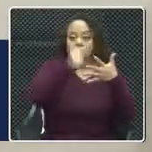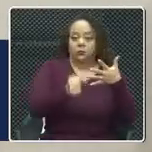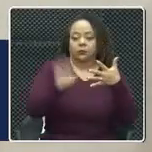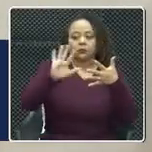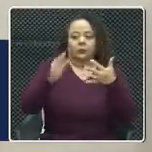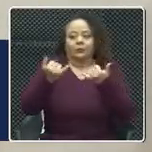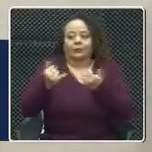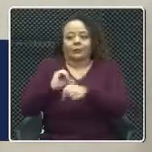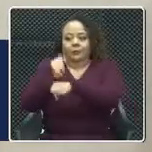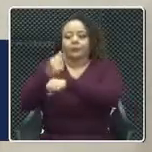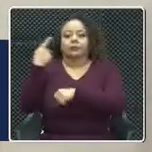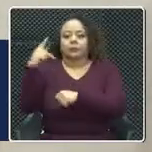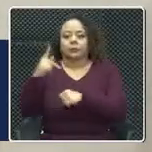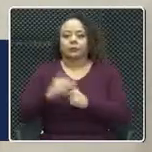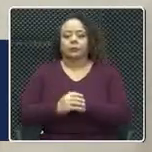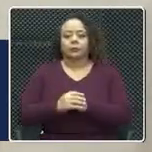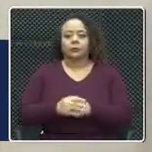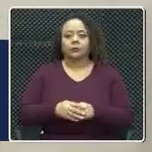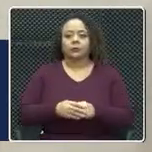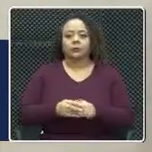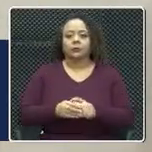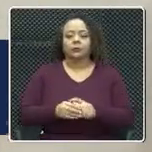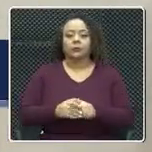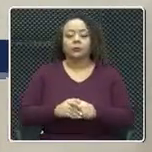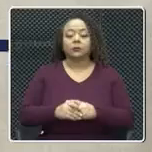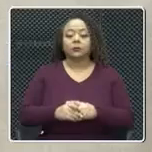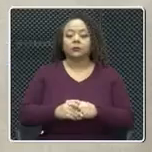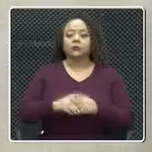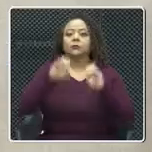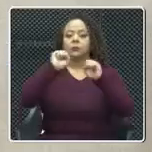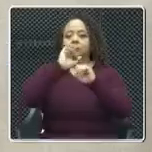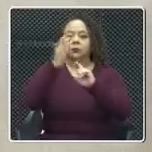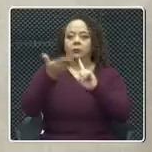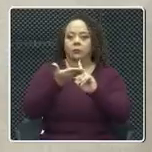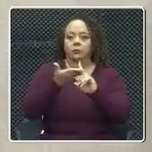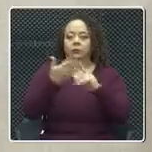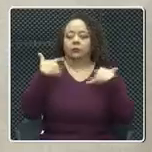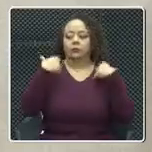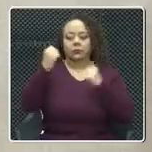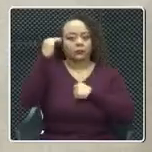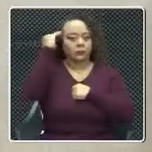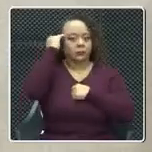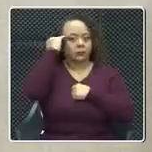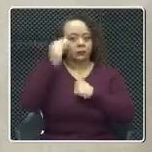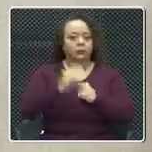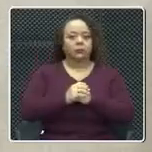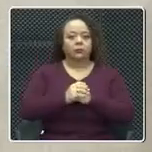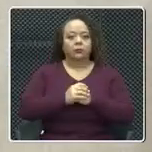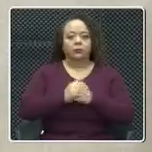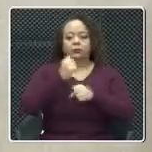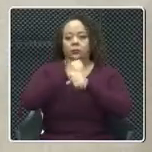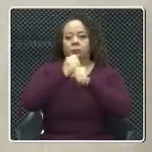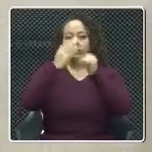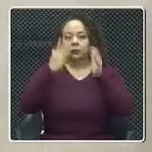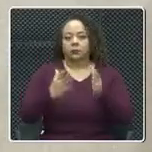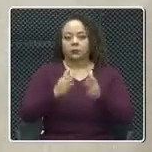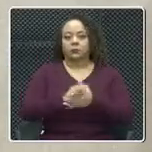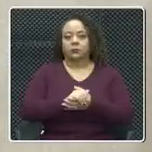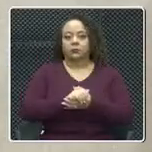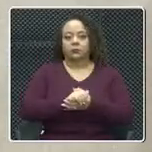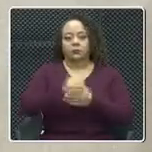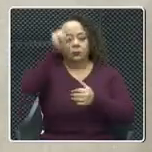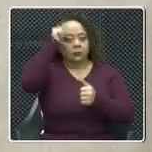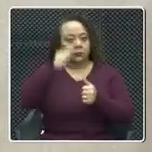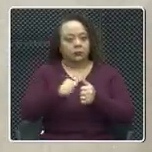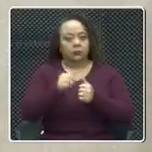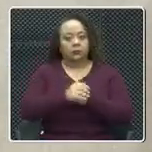sino el riesgo como tal, puede haber lesionado la salud mental de un trabajador. Recordemos que